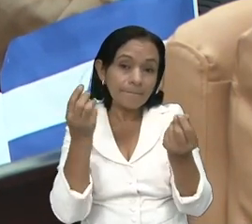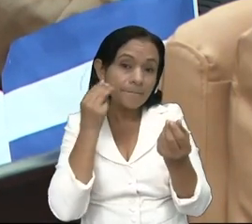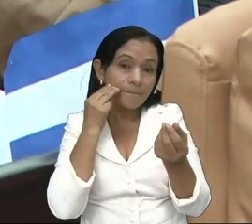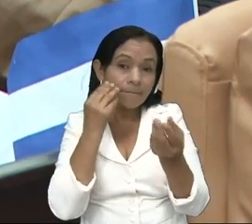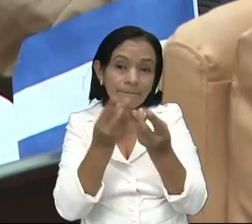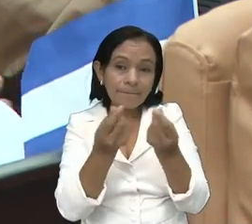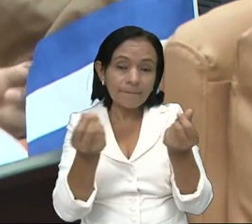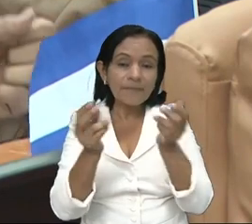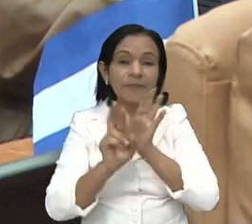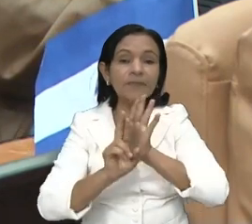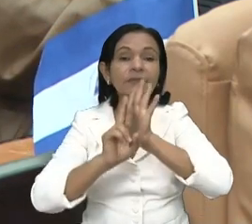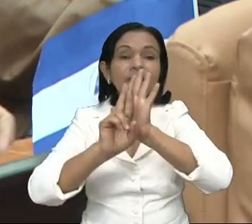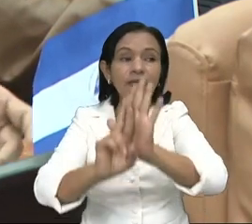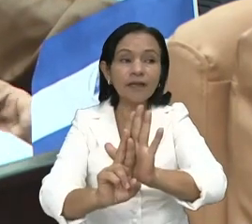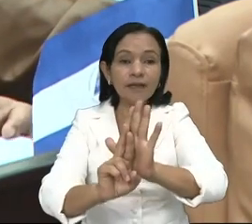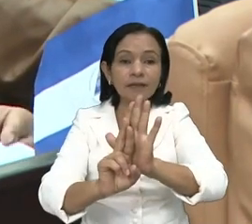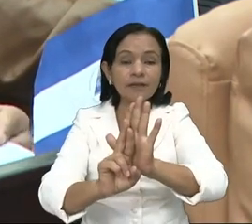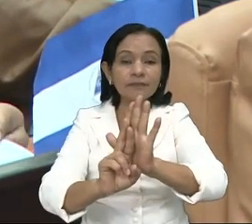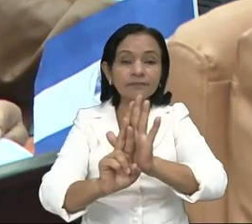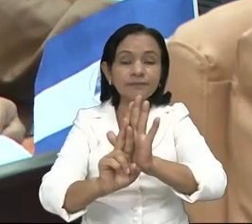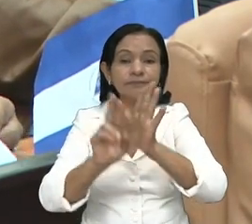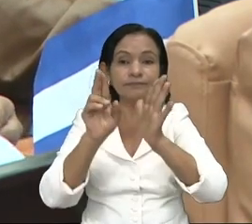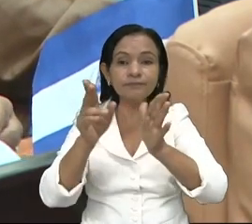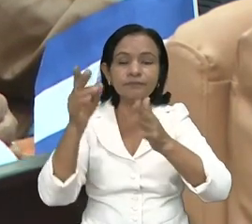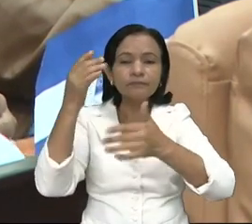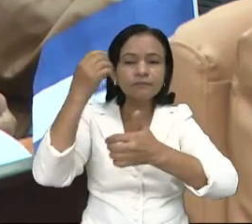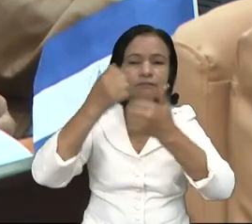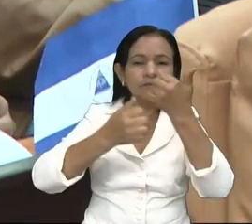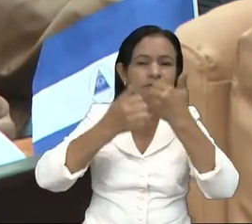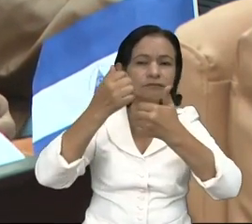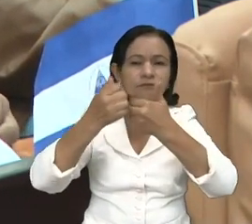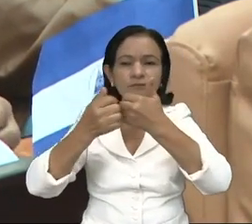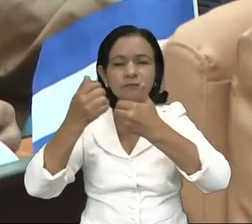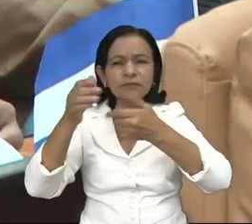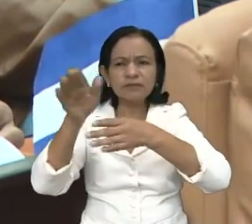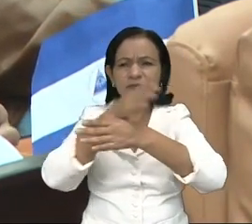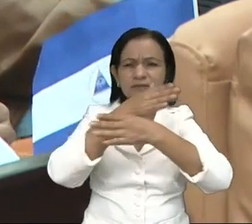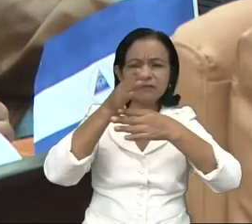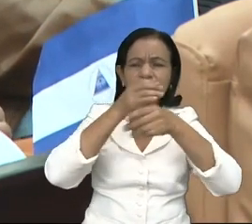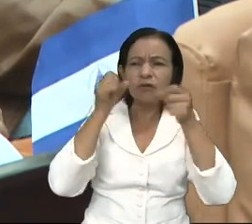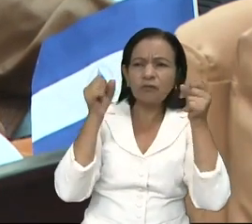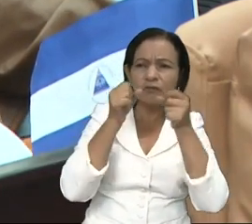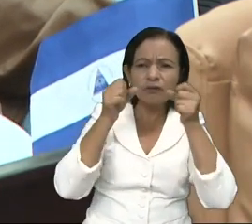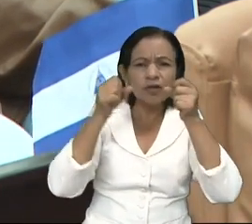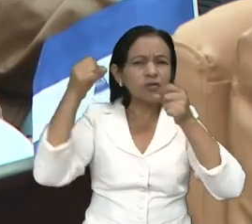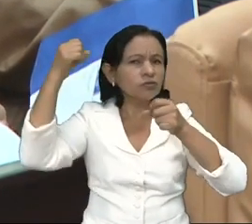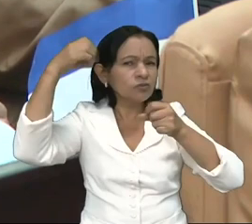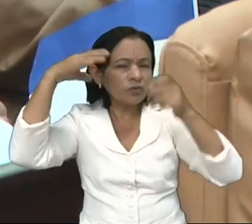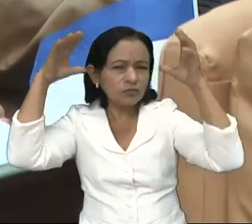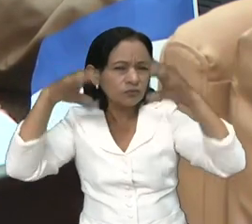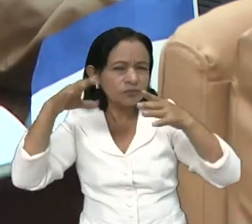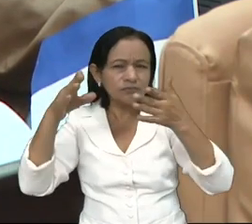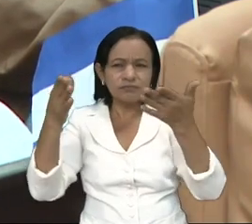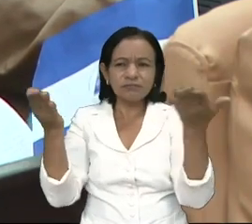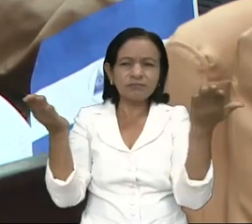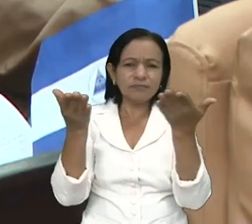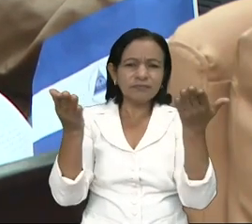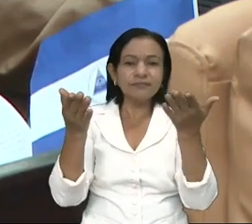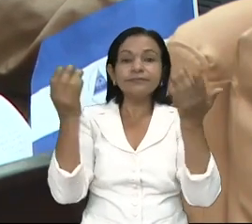madre tierra y la respuesta a los impactos de la variabilidad climática.